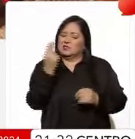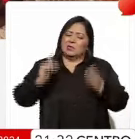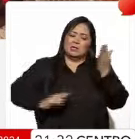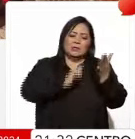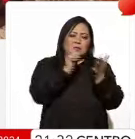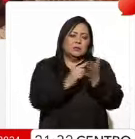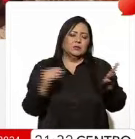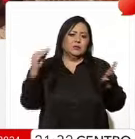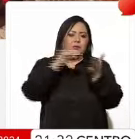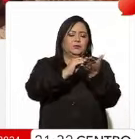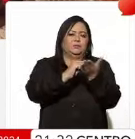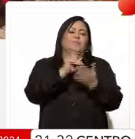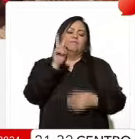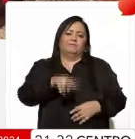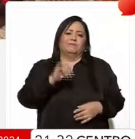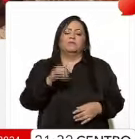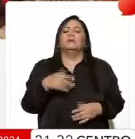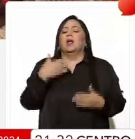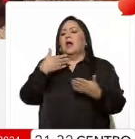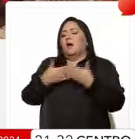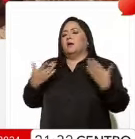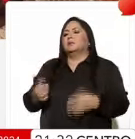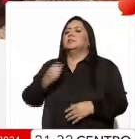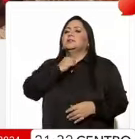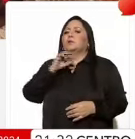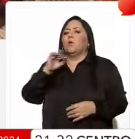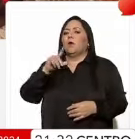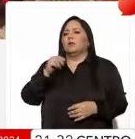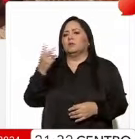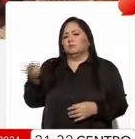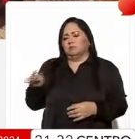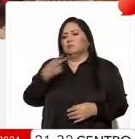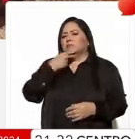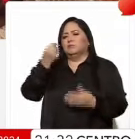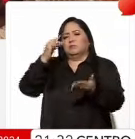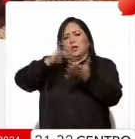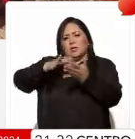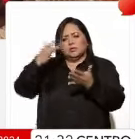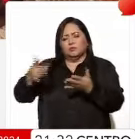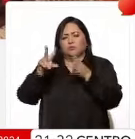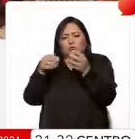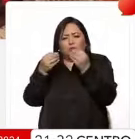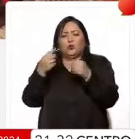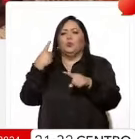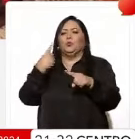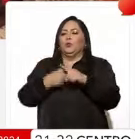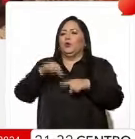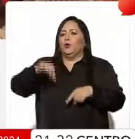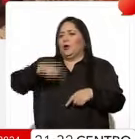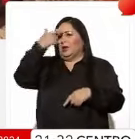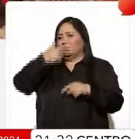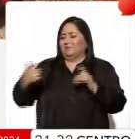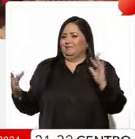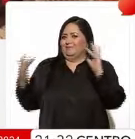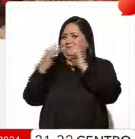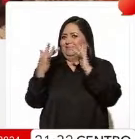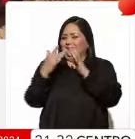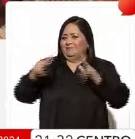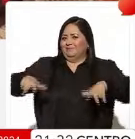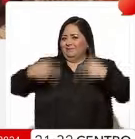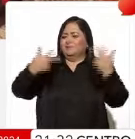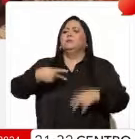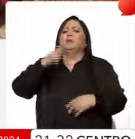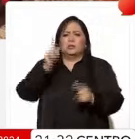reformar al Poder Judicial. Senador Waldo Fernández, le agradecemos mucho que nos haya tomado esta noche la comunicación.